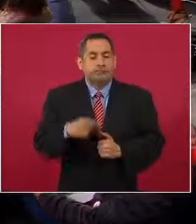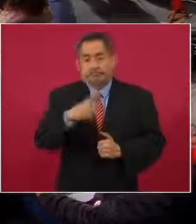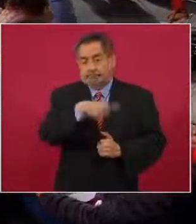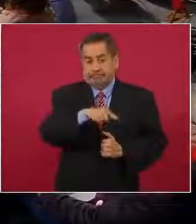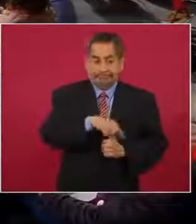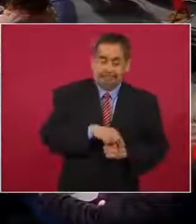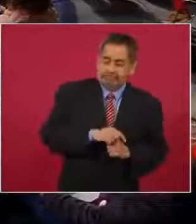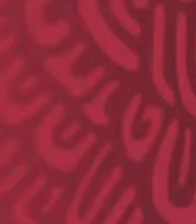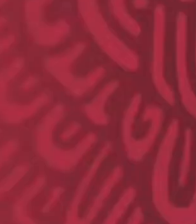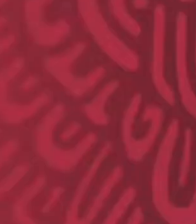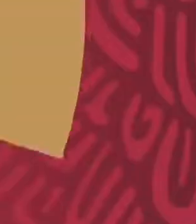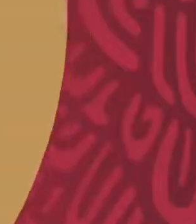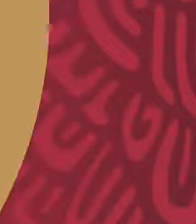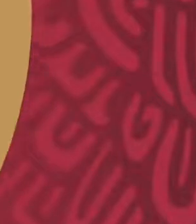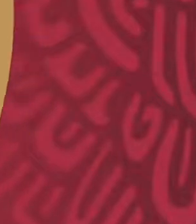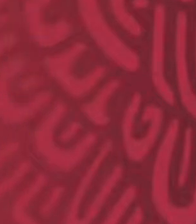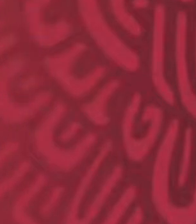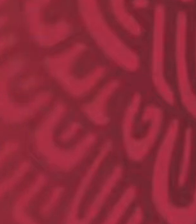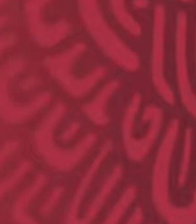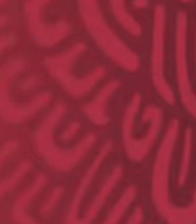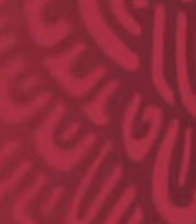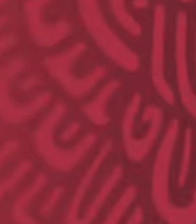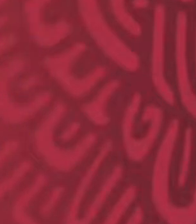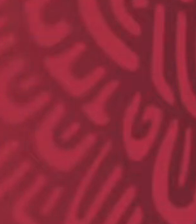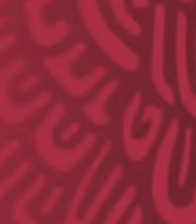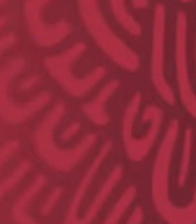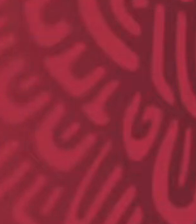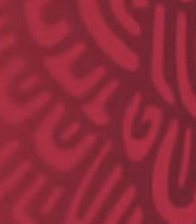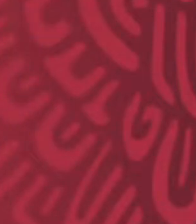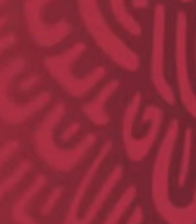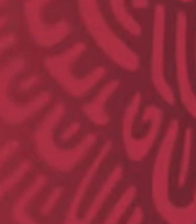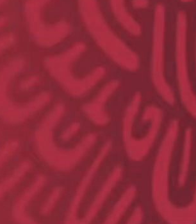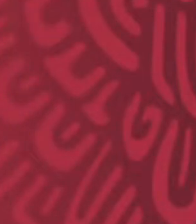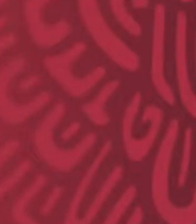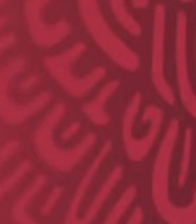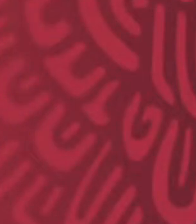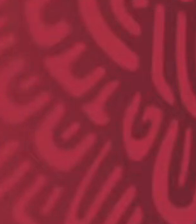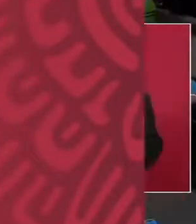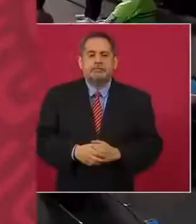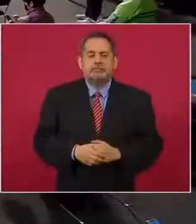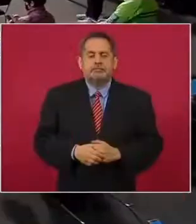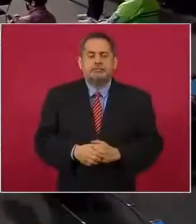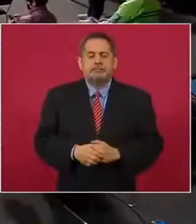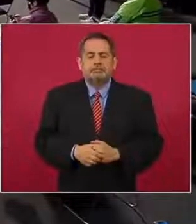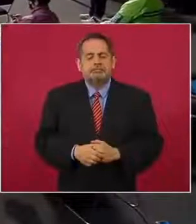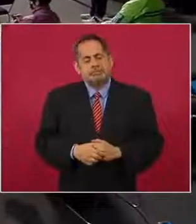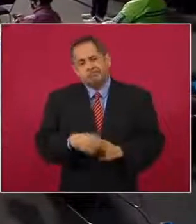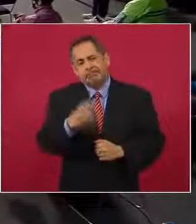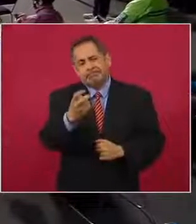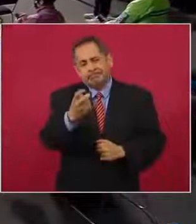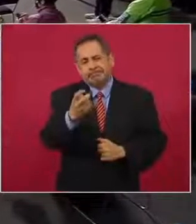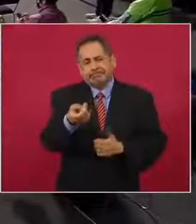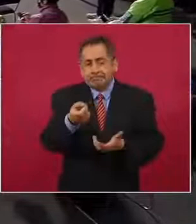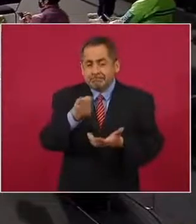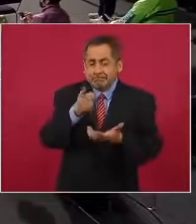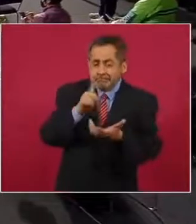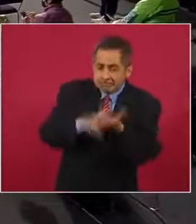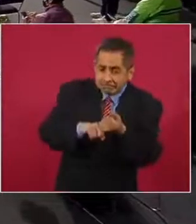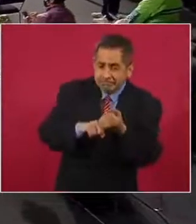estrategia del golpeteo mediático es por la lucha de la nación. Pues sí, ese es el fondo del asunto, ¿no?